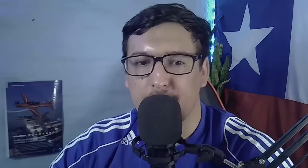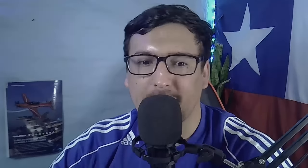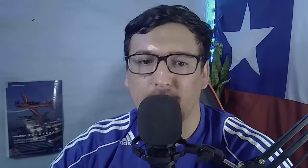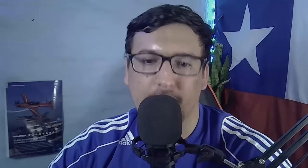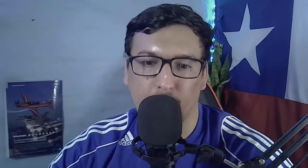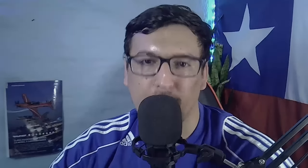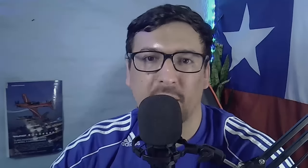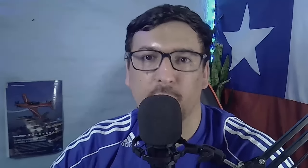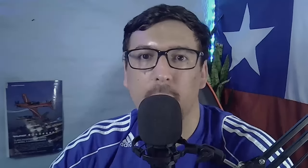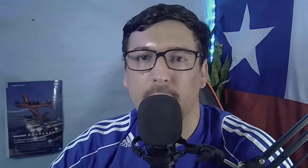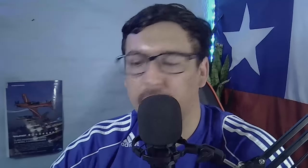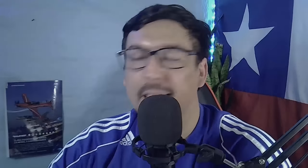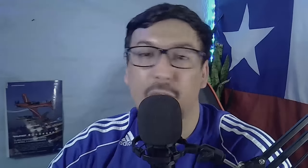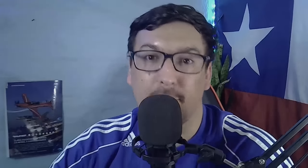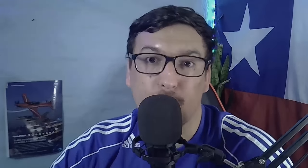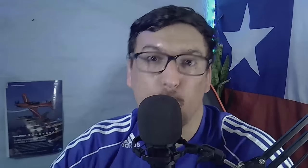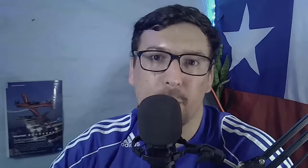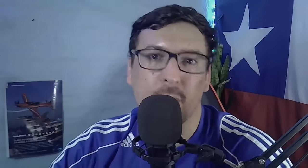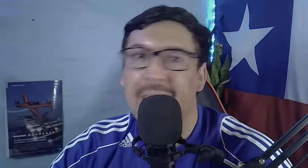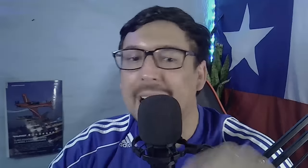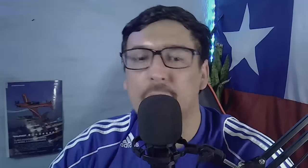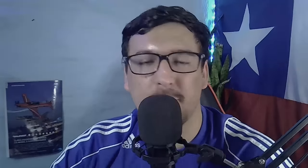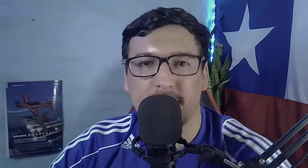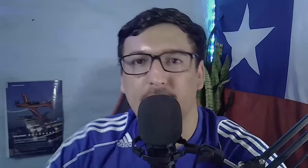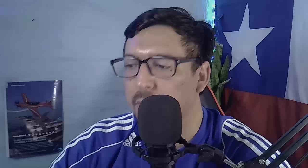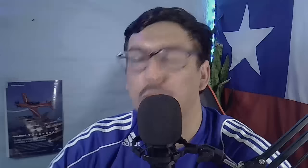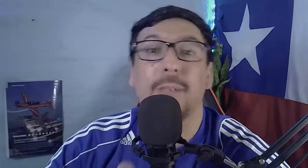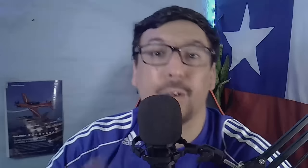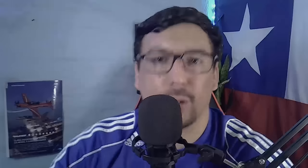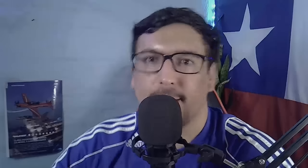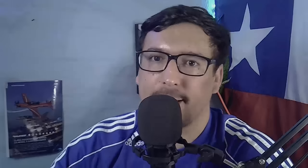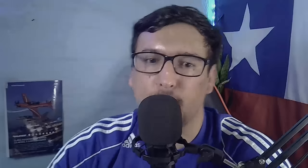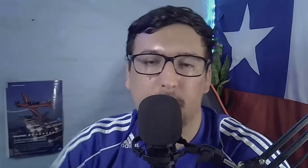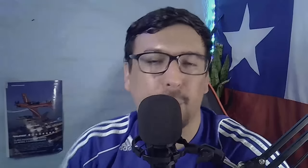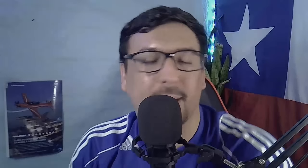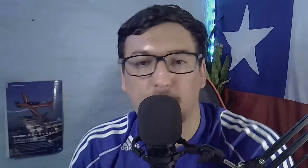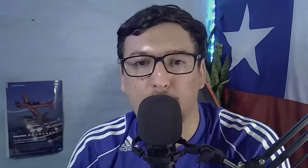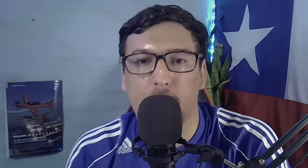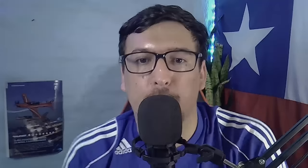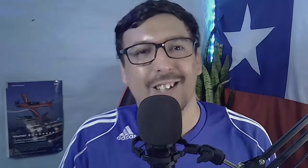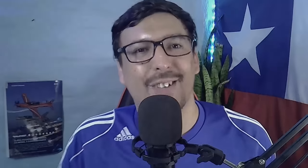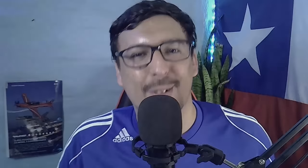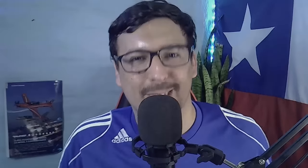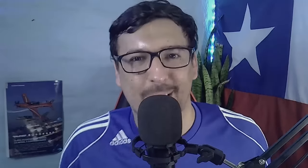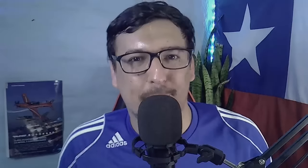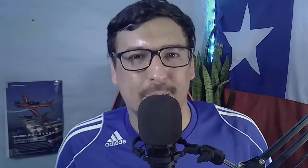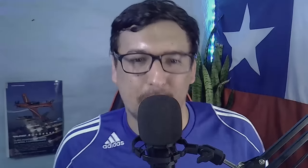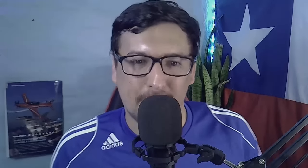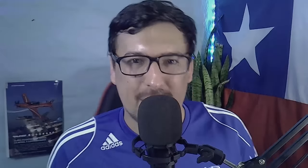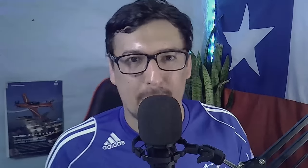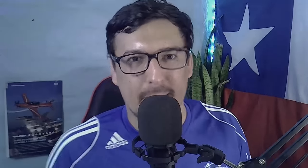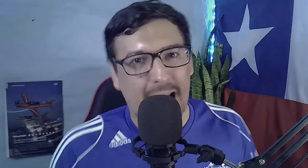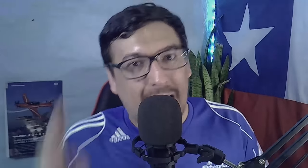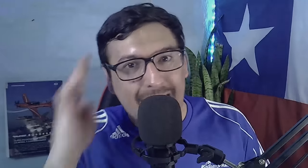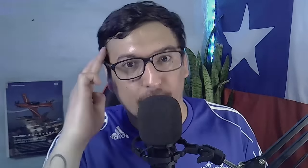al respecto de todo esto que Estuvimos viendo Quiero saber su opinión acá en los comentarios no olviden suscribirse dejar un buen me gusta que eso me ayuda un montón nos vemos en un próximo